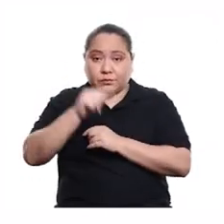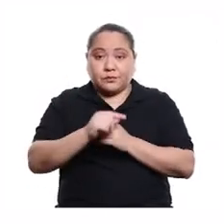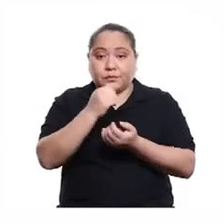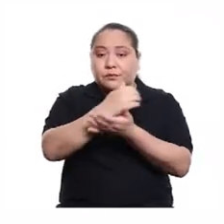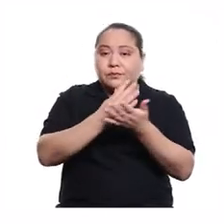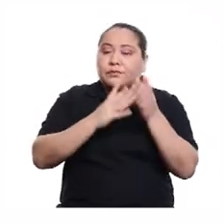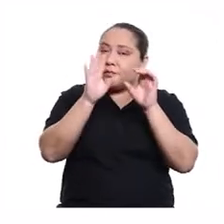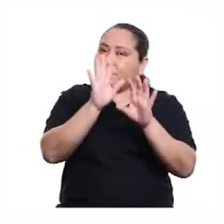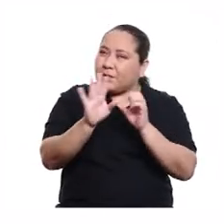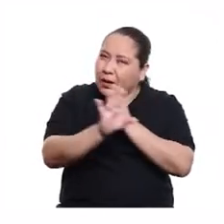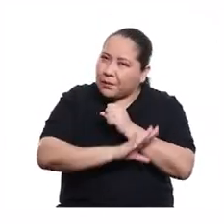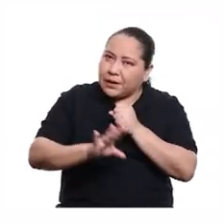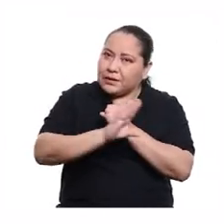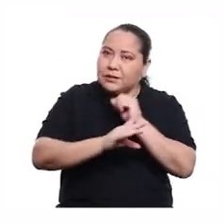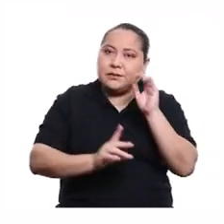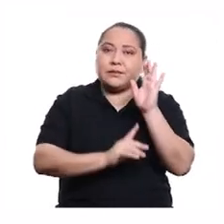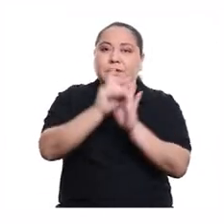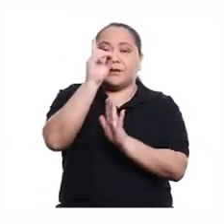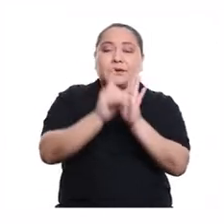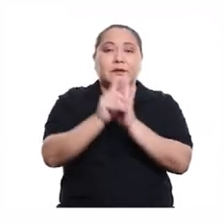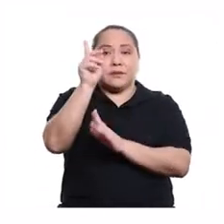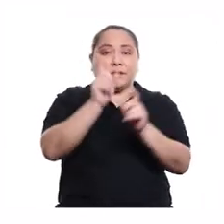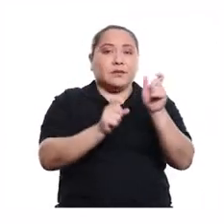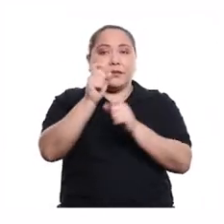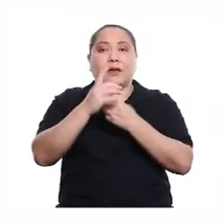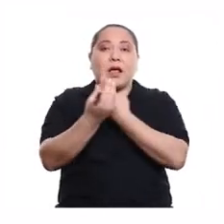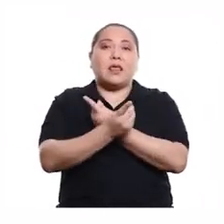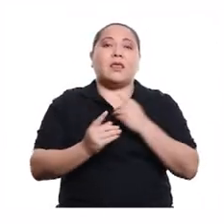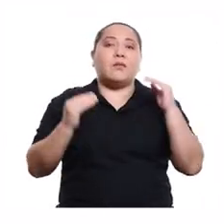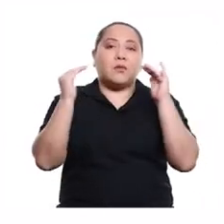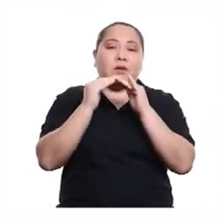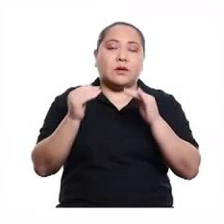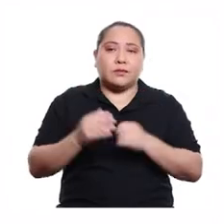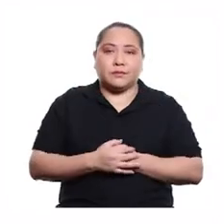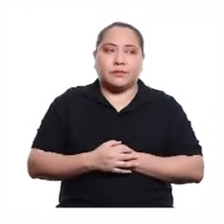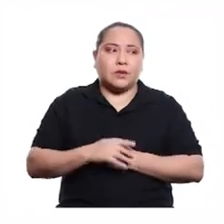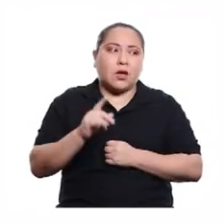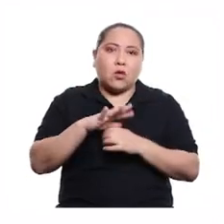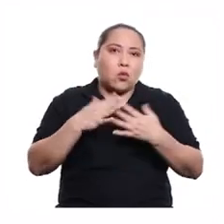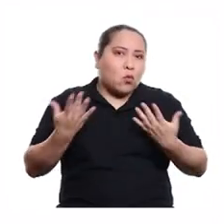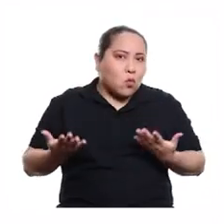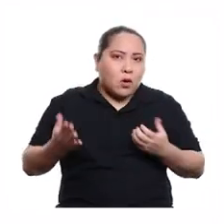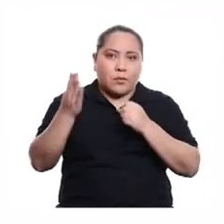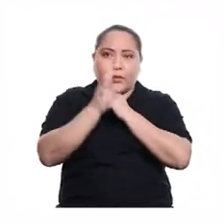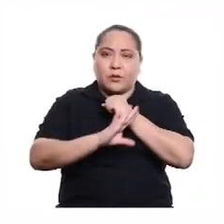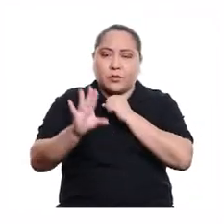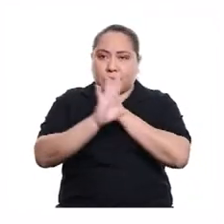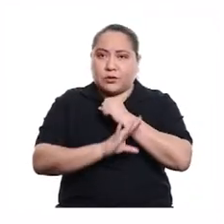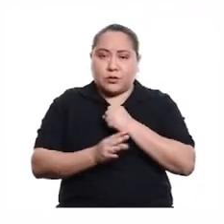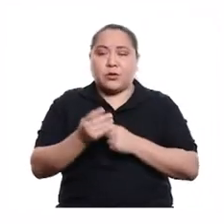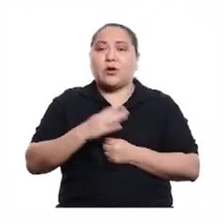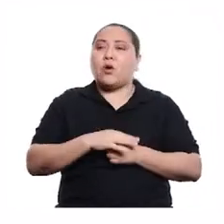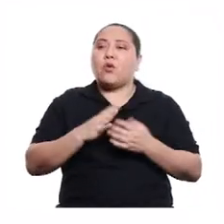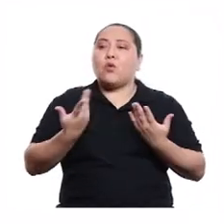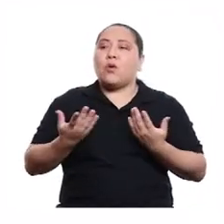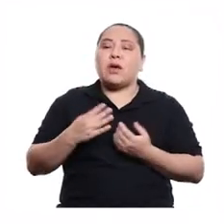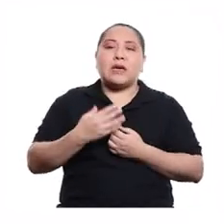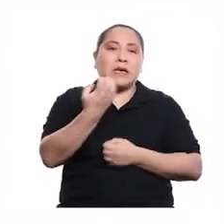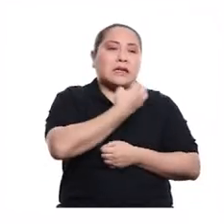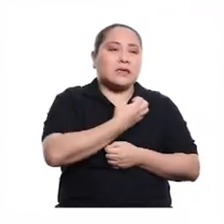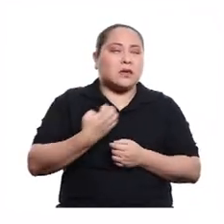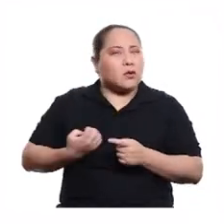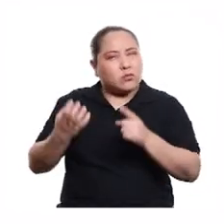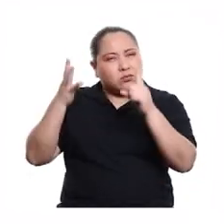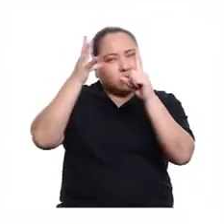condición fundamental para el desarrollo humano y la democracia. Sin seguridad ciudadana, no hay Estado que cumpla sus